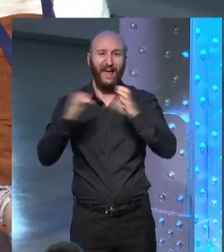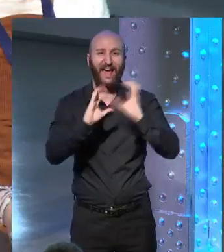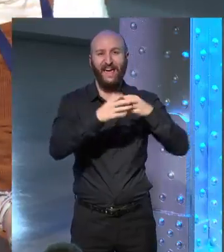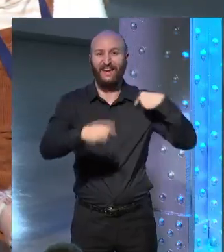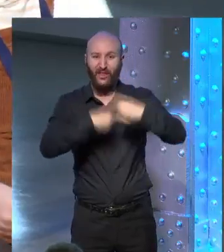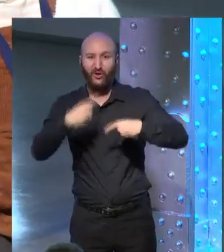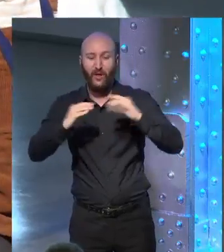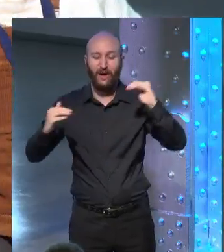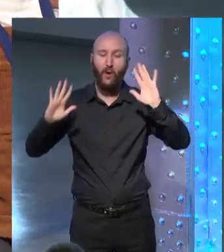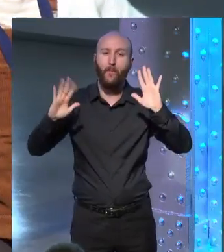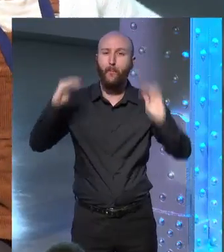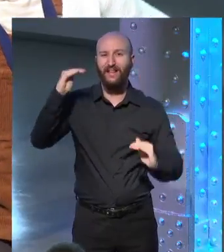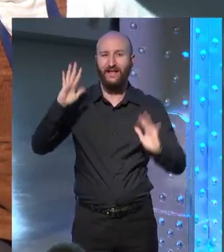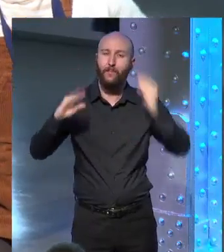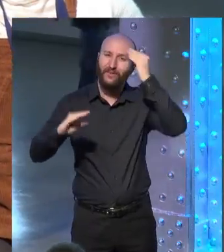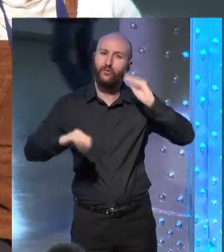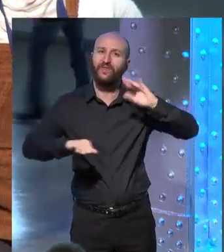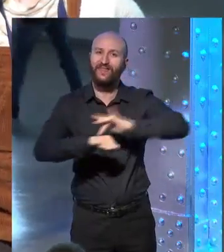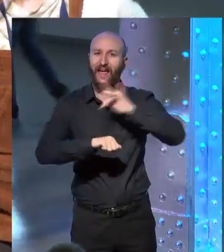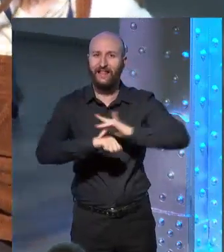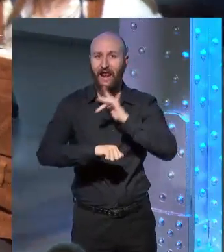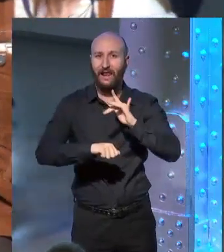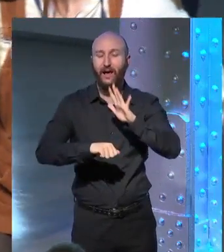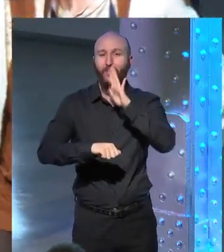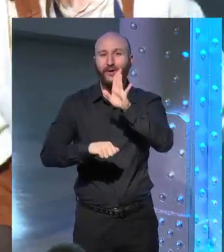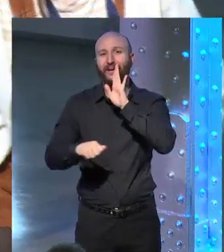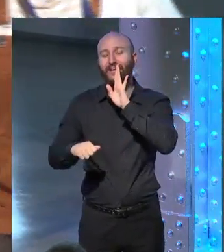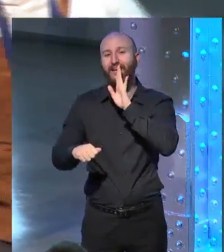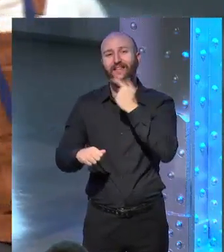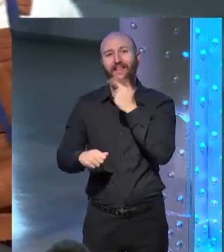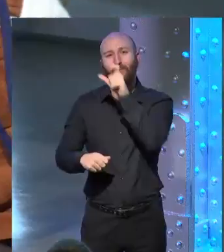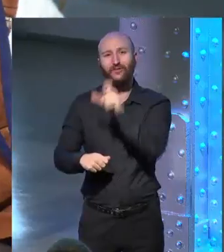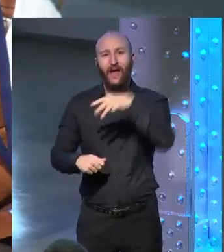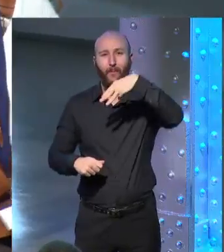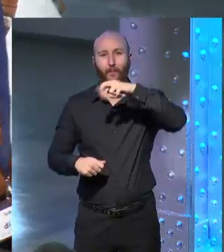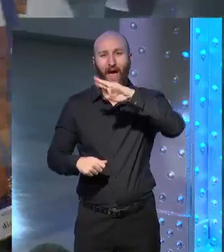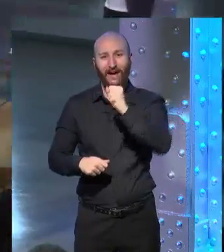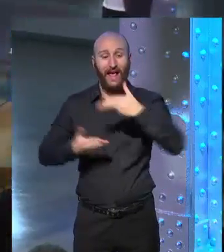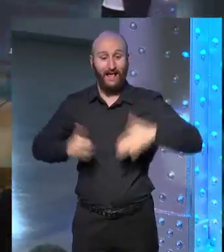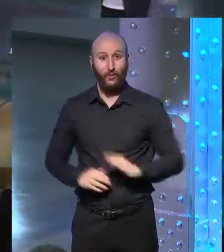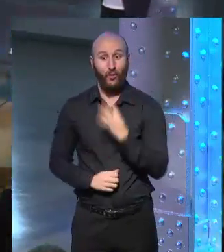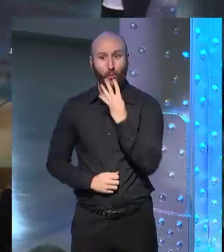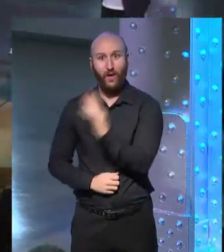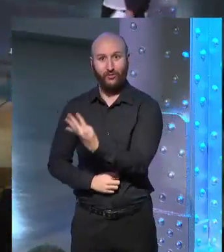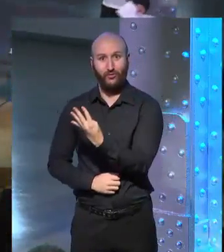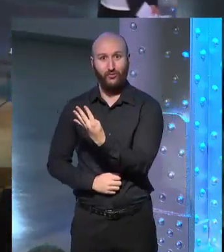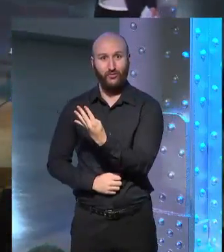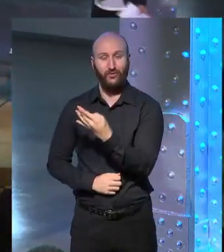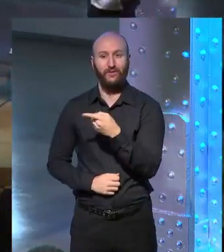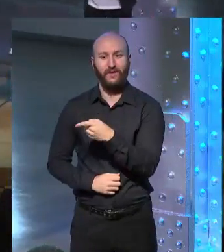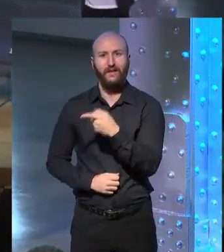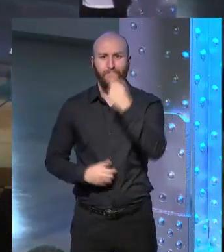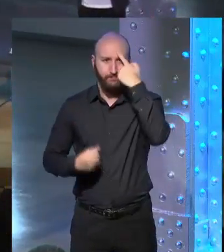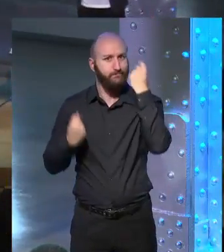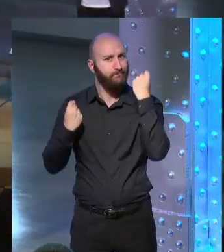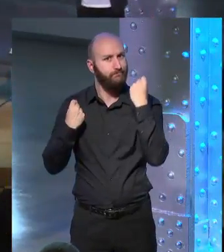brecha digital, que, como bien diría María Zalbidea, que es mamá de 4 hijos y además es una gran